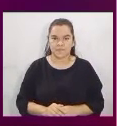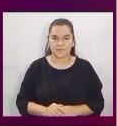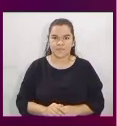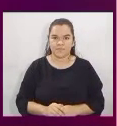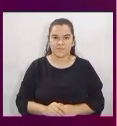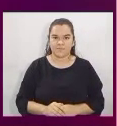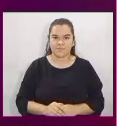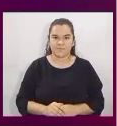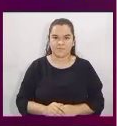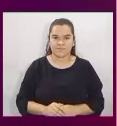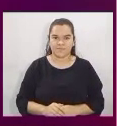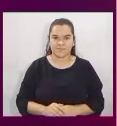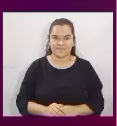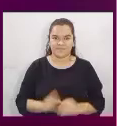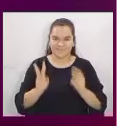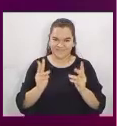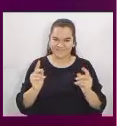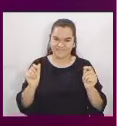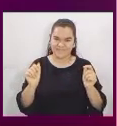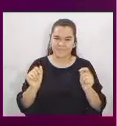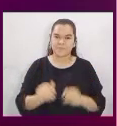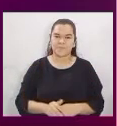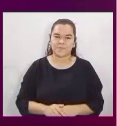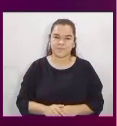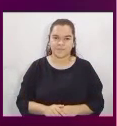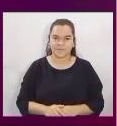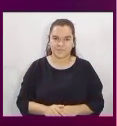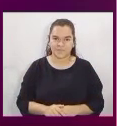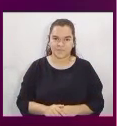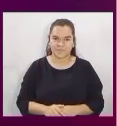Bueno, he terminado.